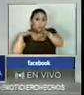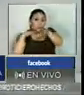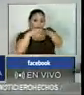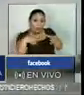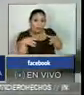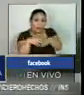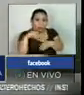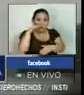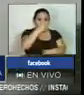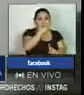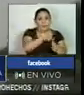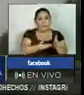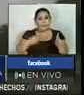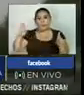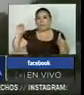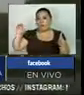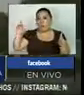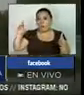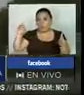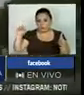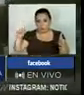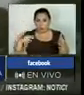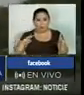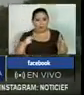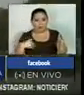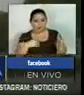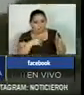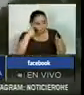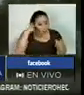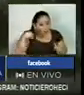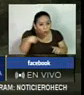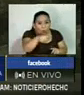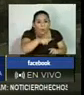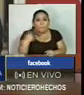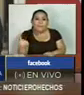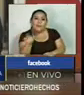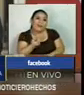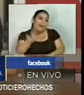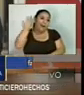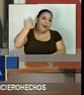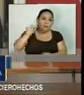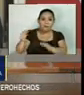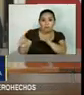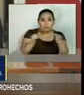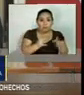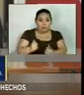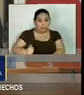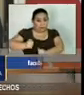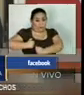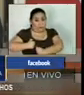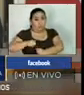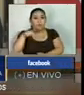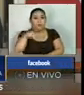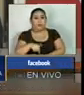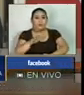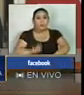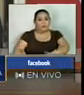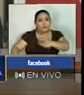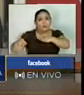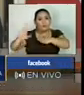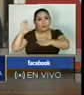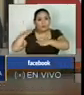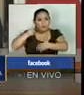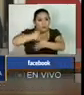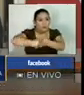británico Boris Johnson recordó en un mensaje a los veteranos de la guerra Ahora estamos comprometidos en una nueva lucha